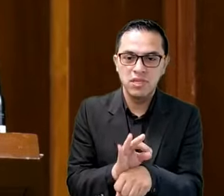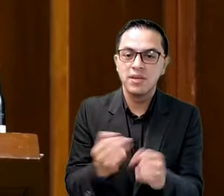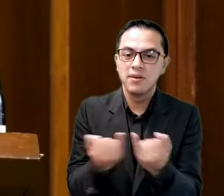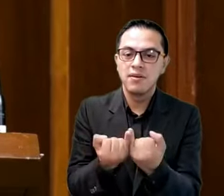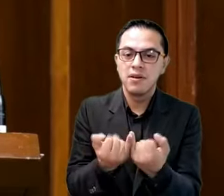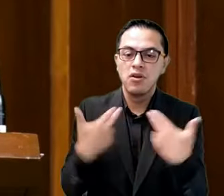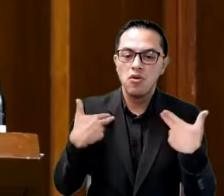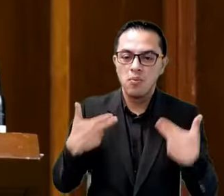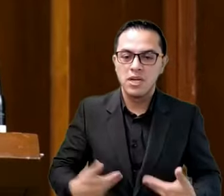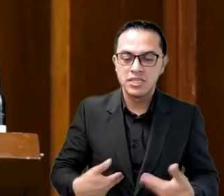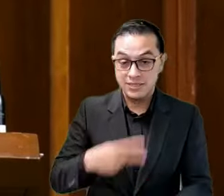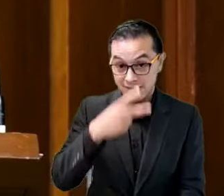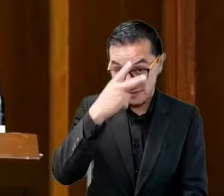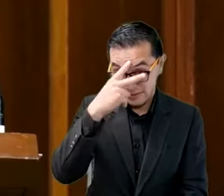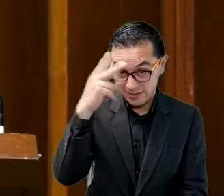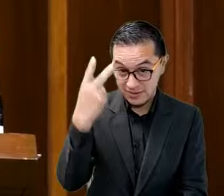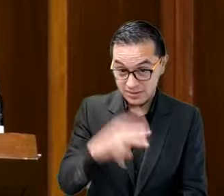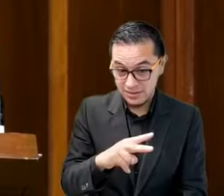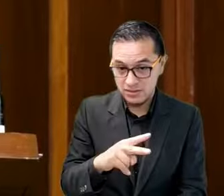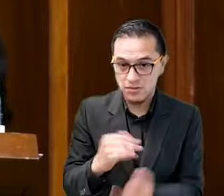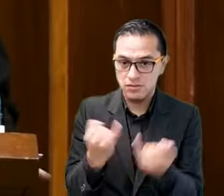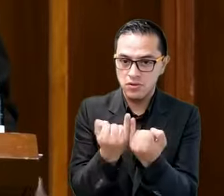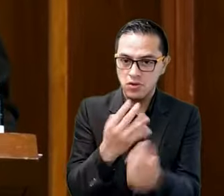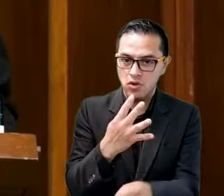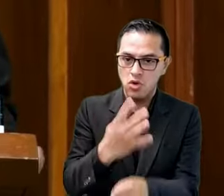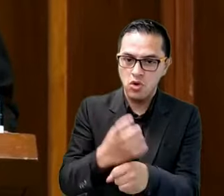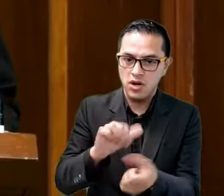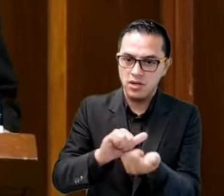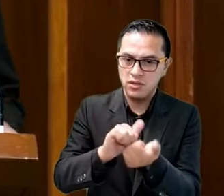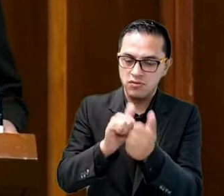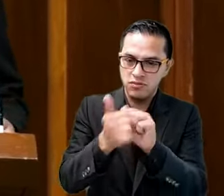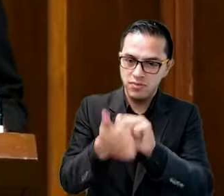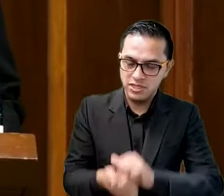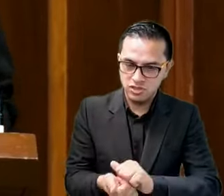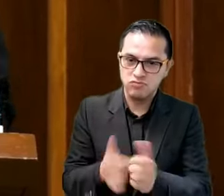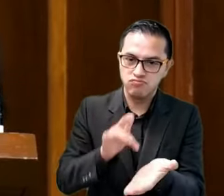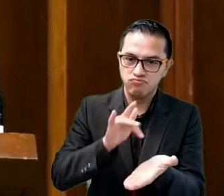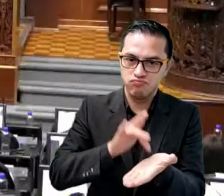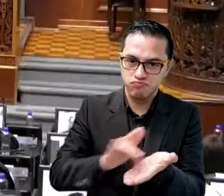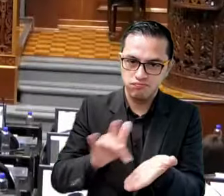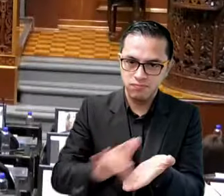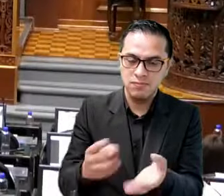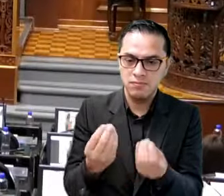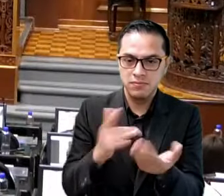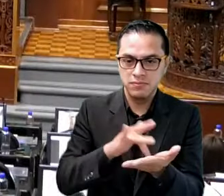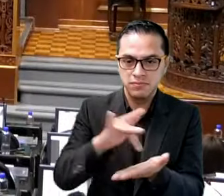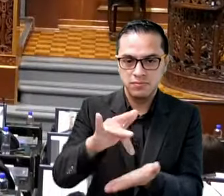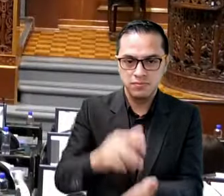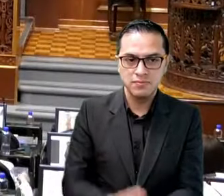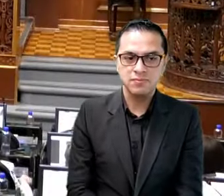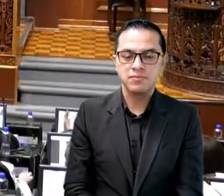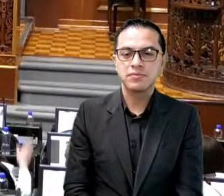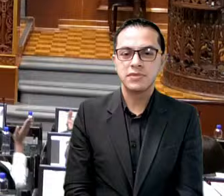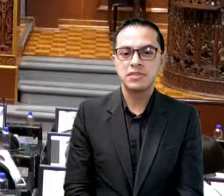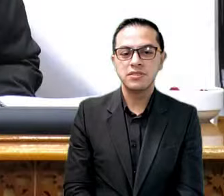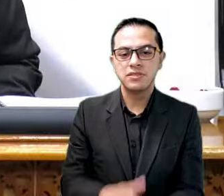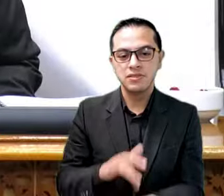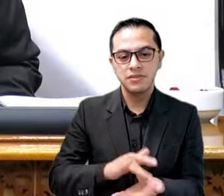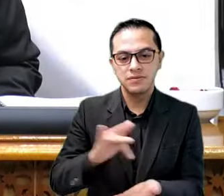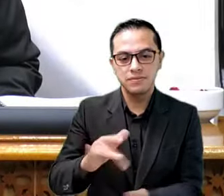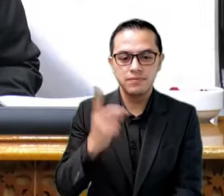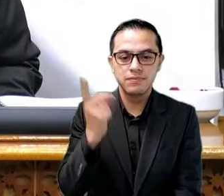mexicano y por la cuarta transformación Muchas gracias es cuanto Gracias